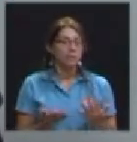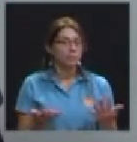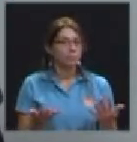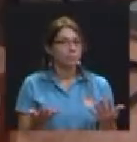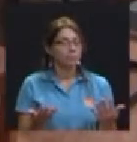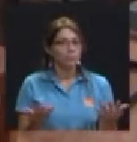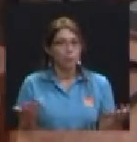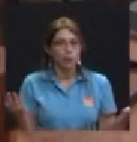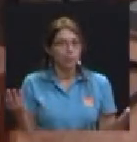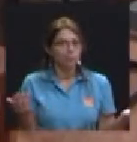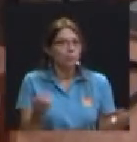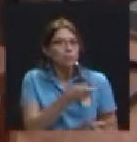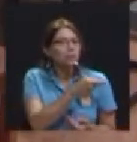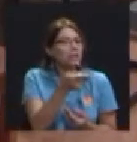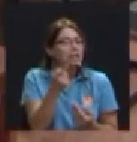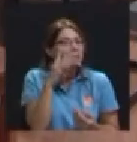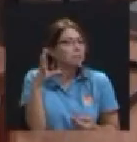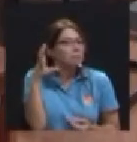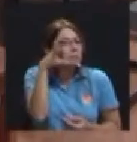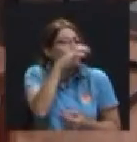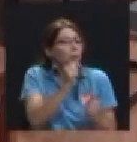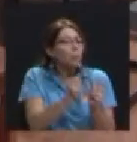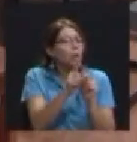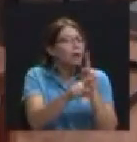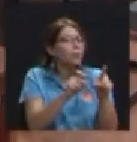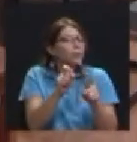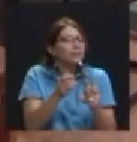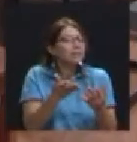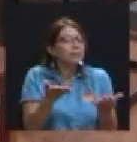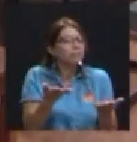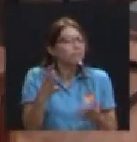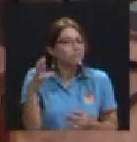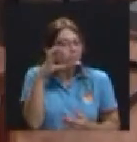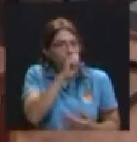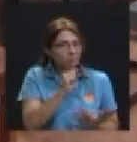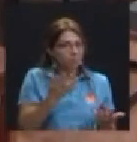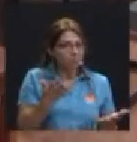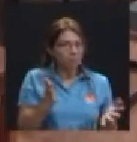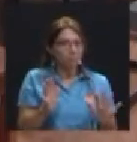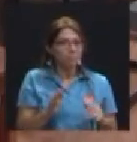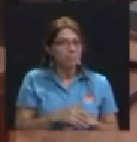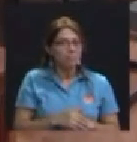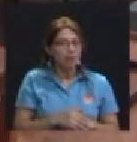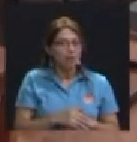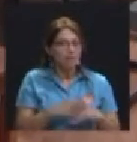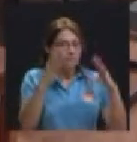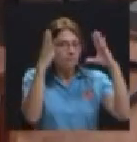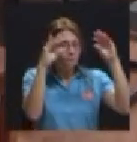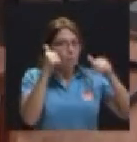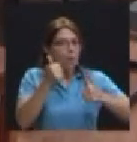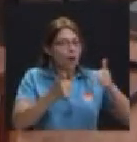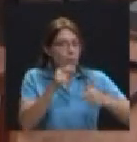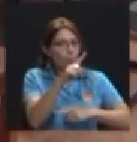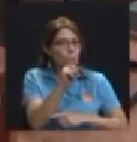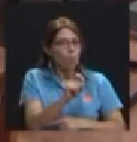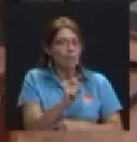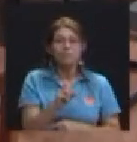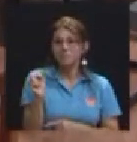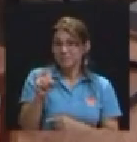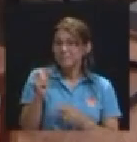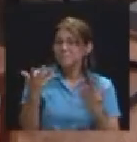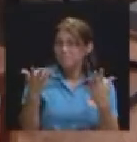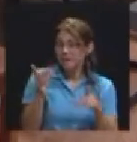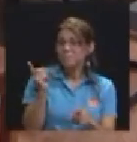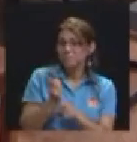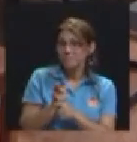cosas más encontraron? Porque ya la encuesta está procesada. Sí, exacto, ya los resultados fueron publicados